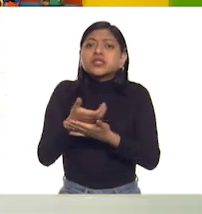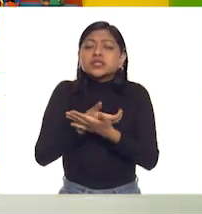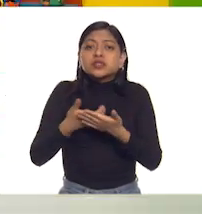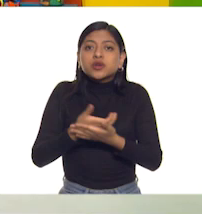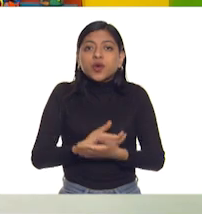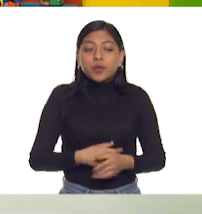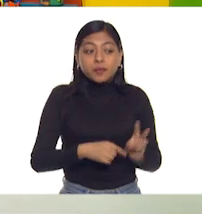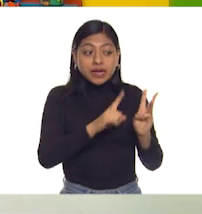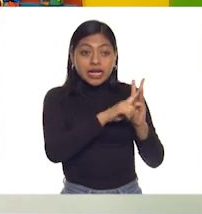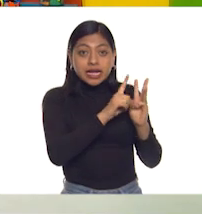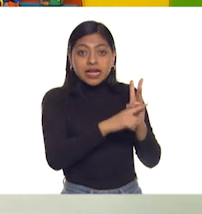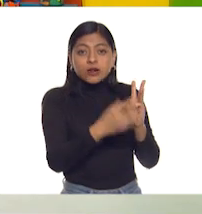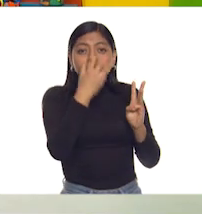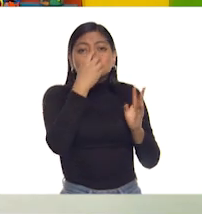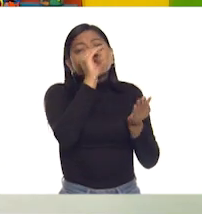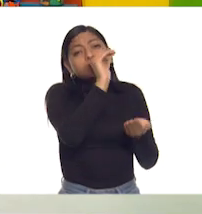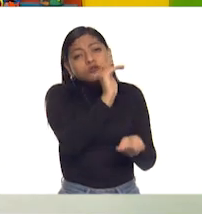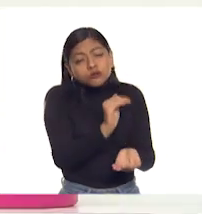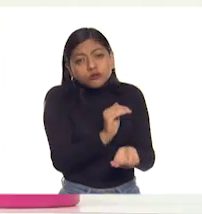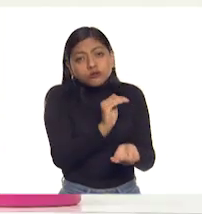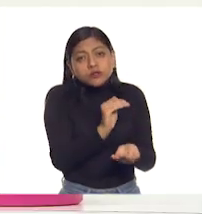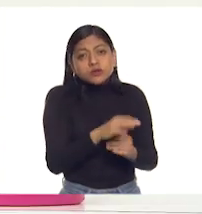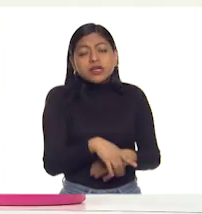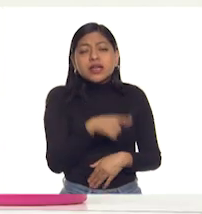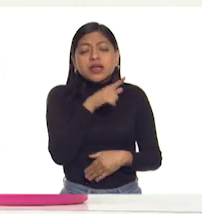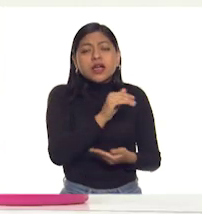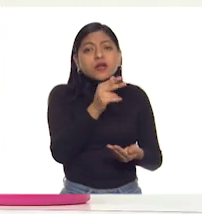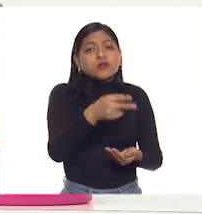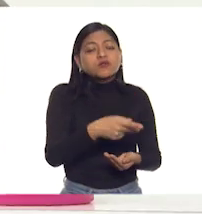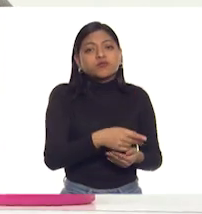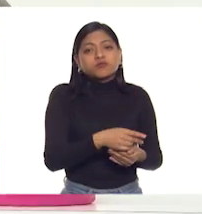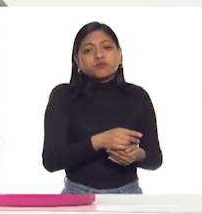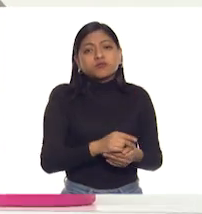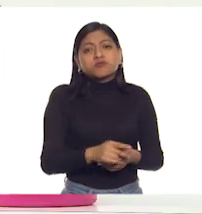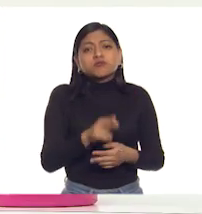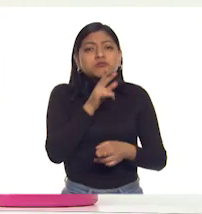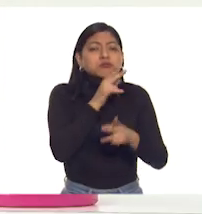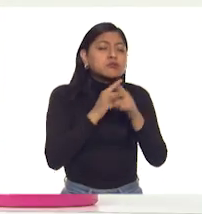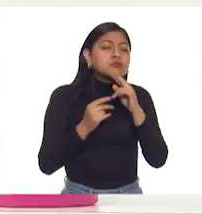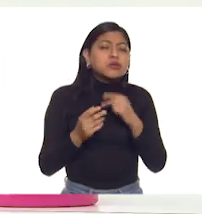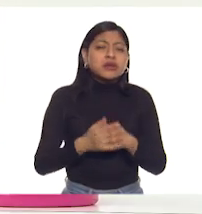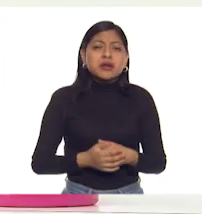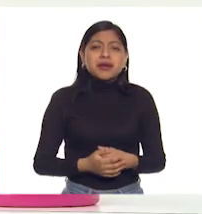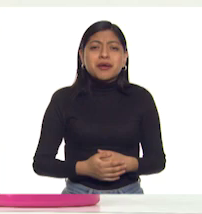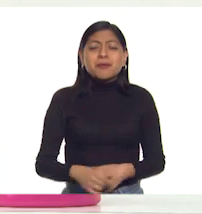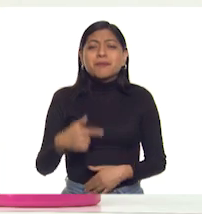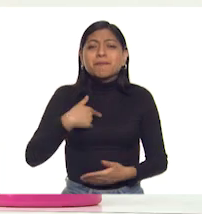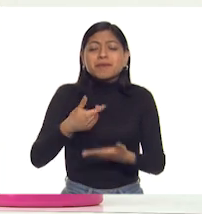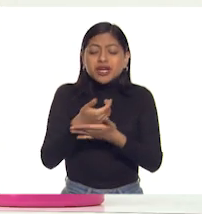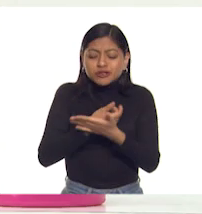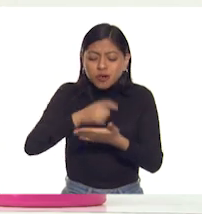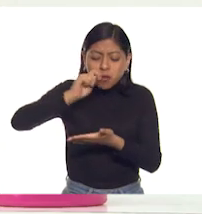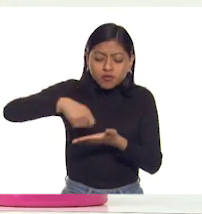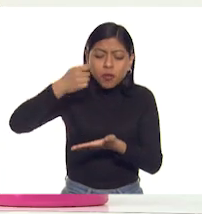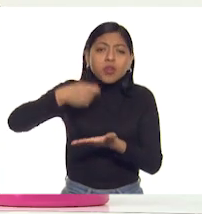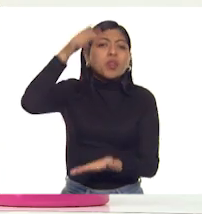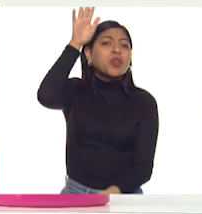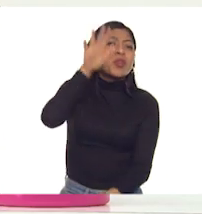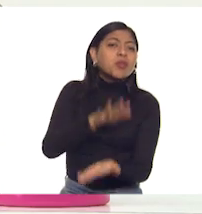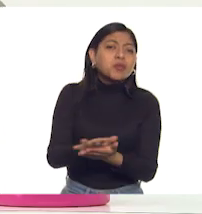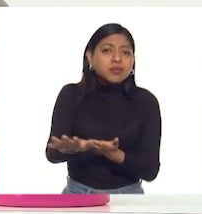Y el osito pequeño dijo con su voz apresurada: ¡Alguien comió toda mi sopa!